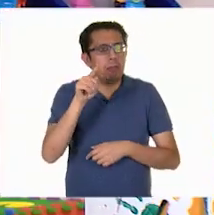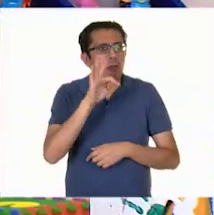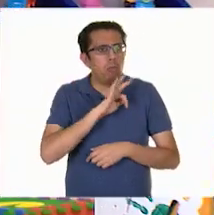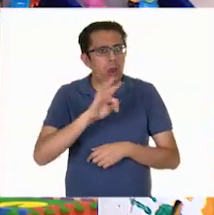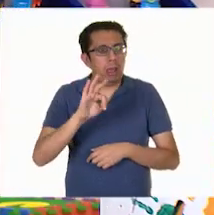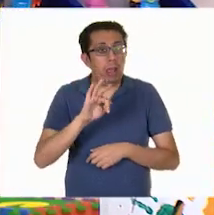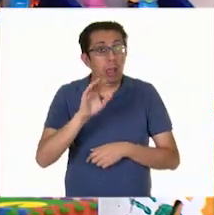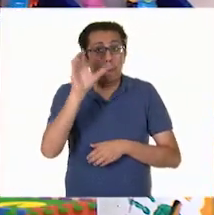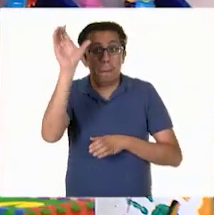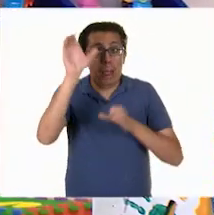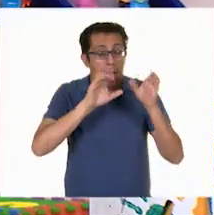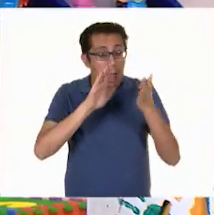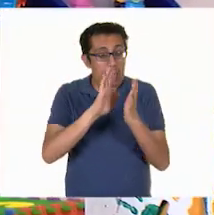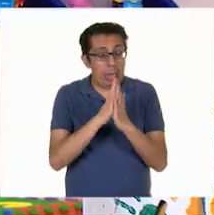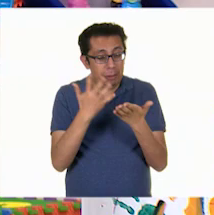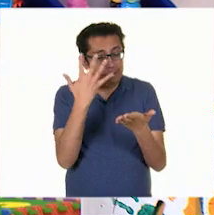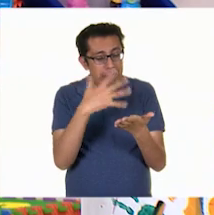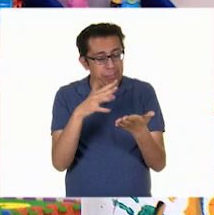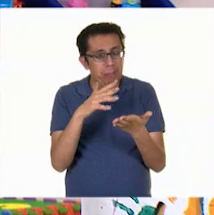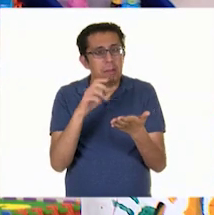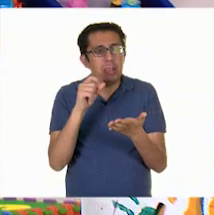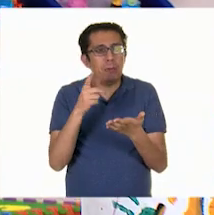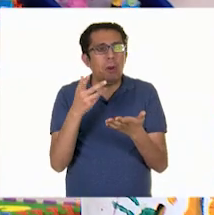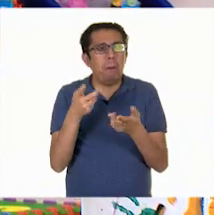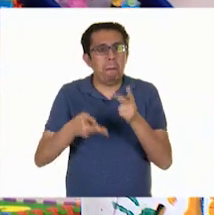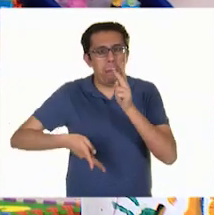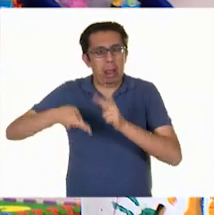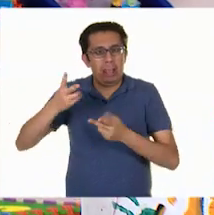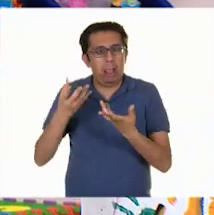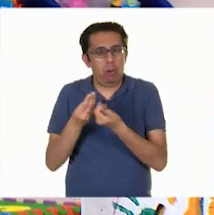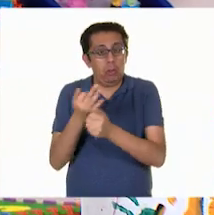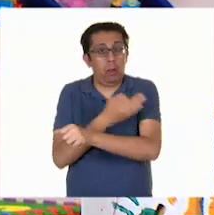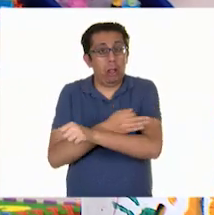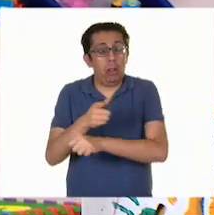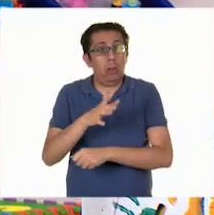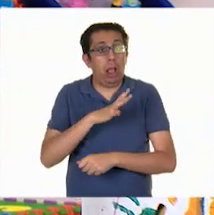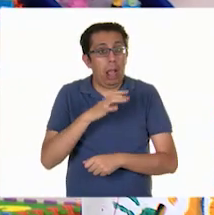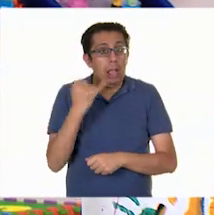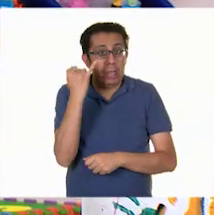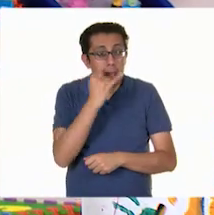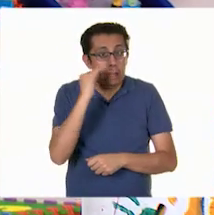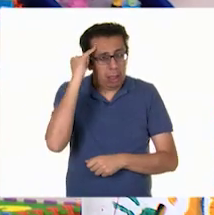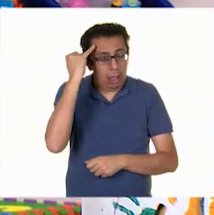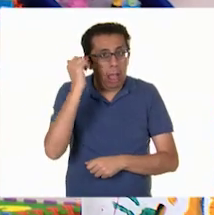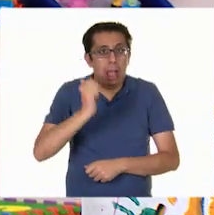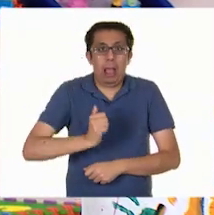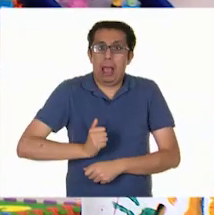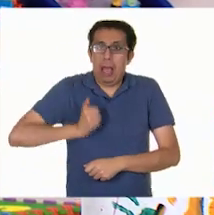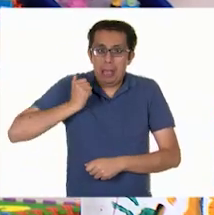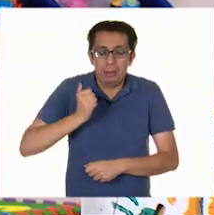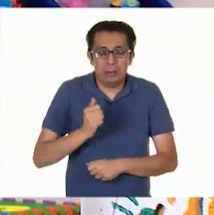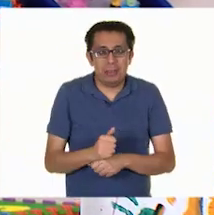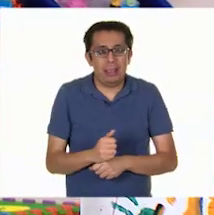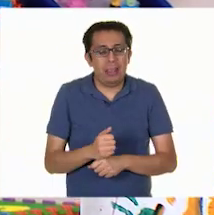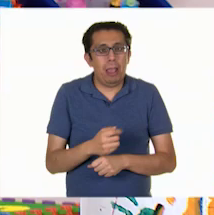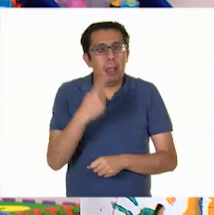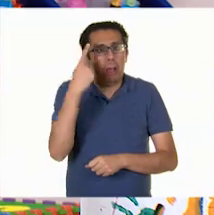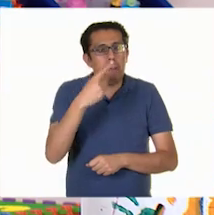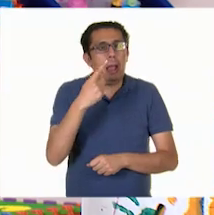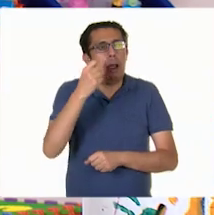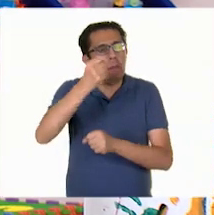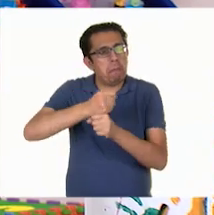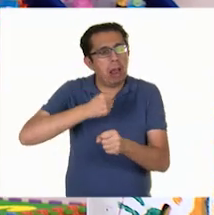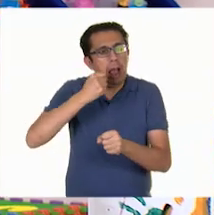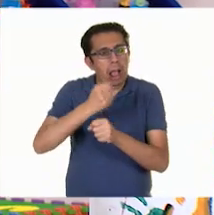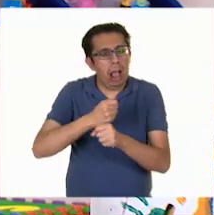posible, consulta otros libros y comenta el tema de hoy con tu familia. Si tienes la fortuna de hablar una lengua indígena, aprovecha también este momento para